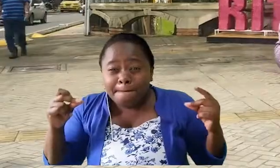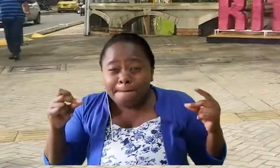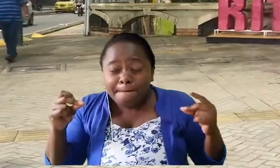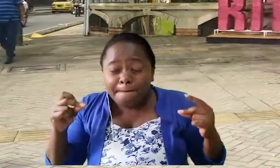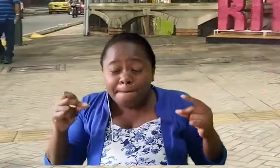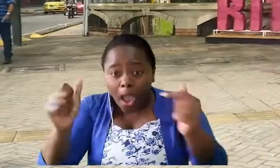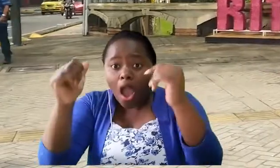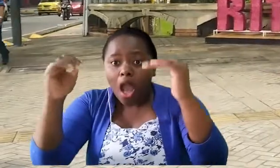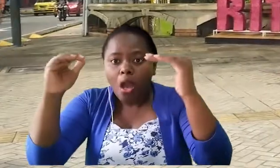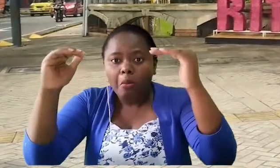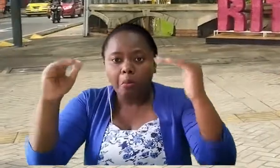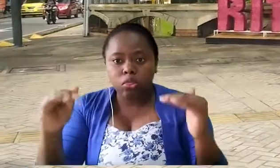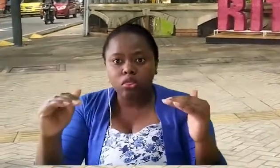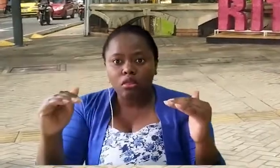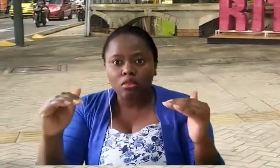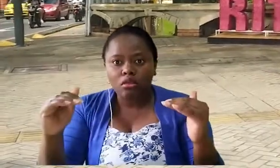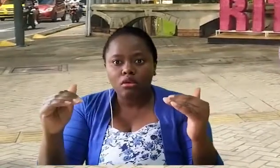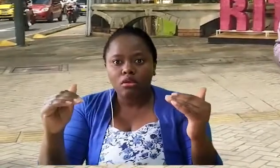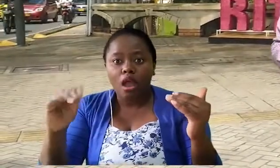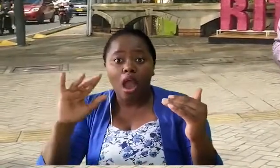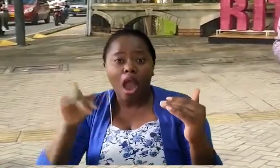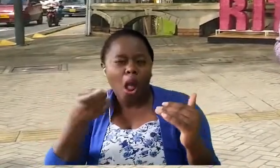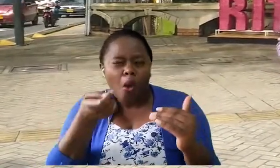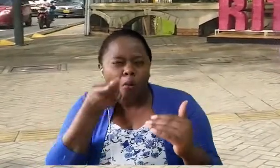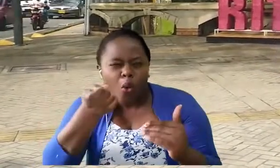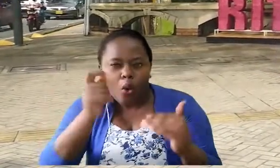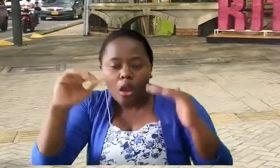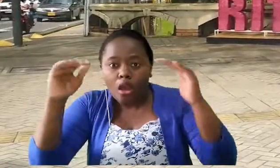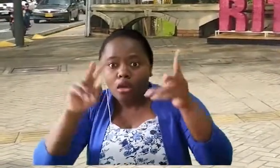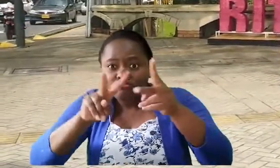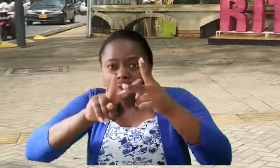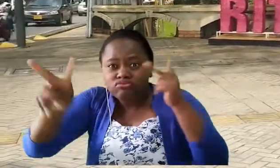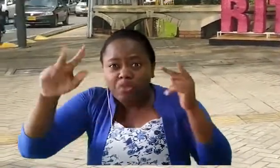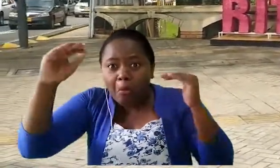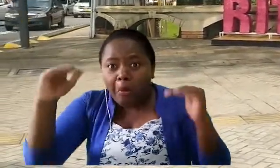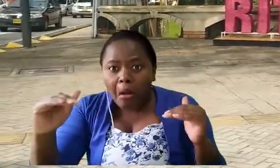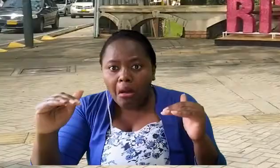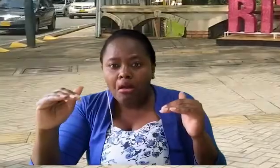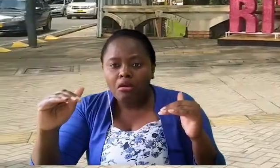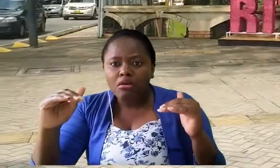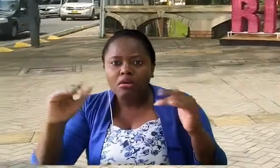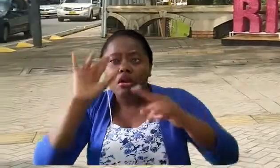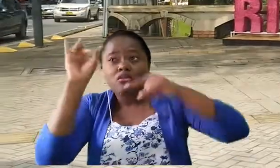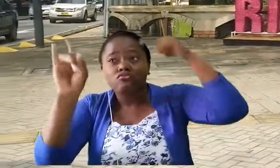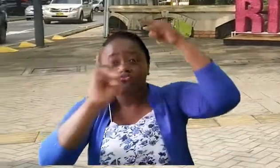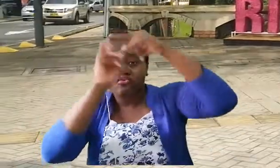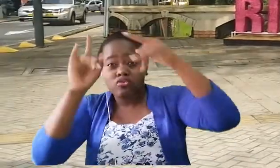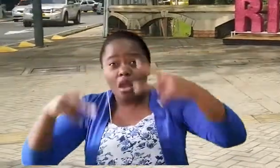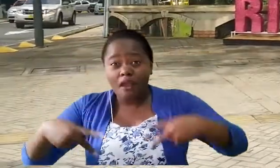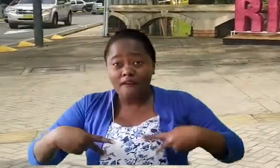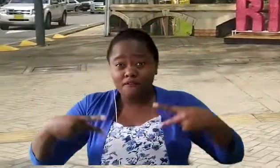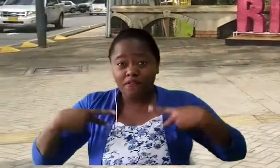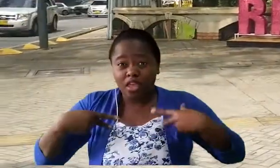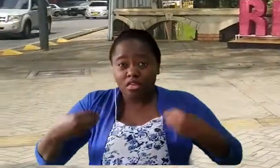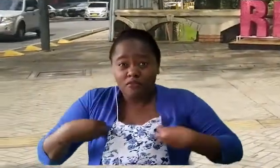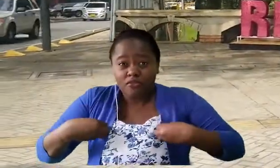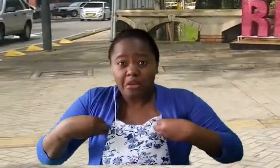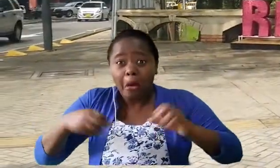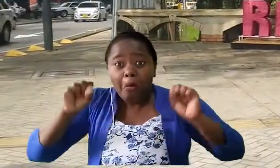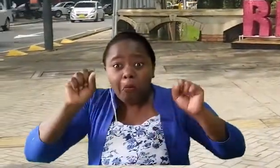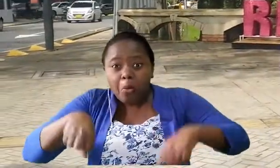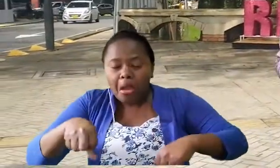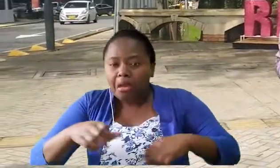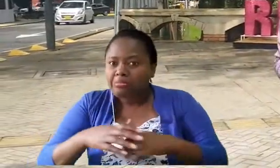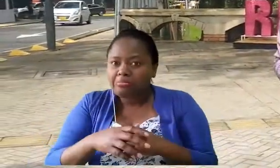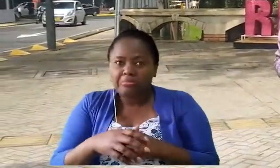una milésima menor, el universo, el cosmos y la vida no hubiesen sido posibles. En otras palabras, todo está